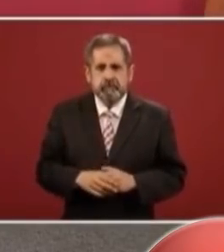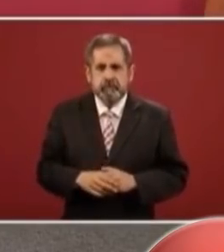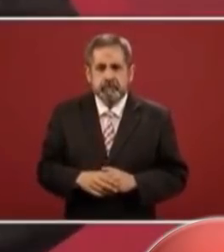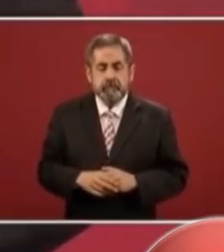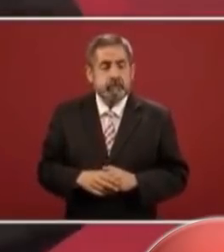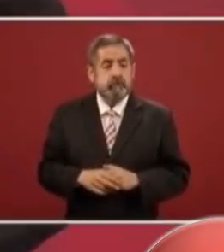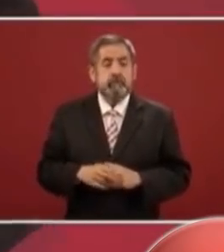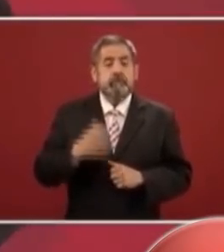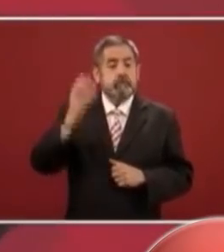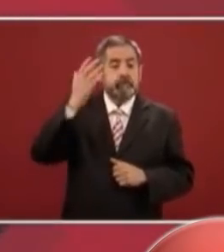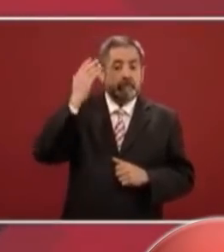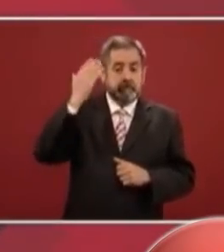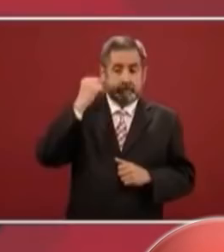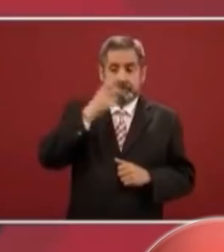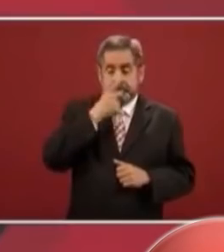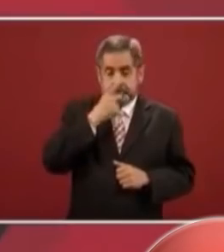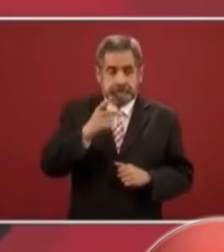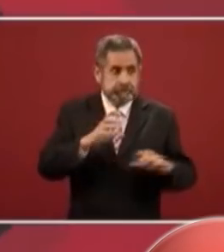trabajo,